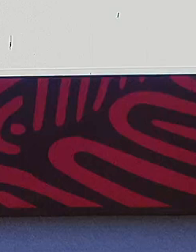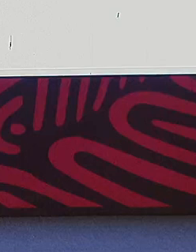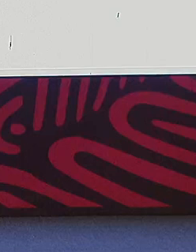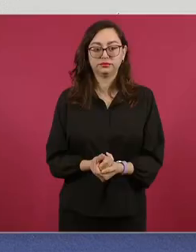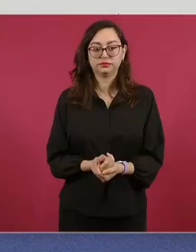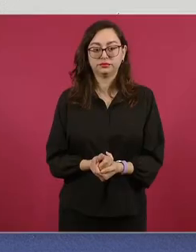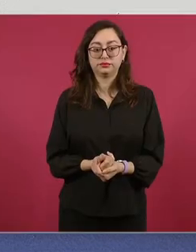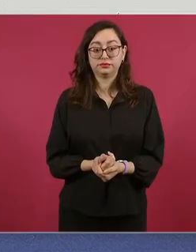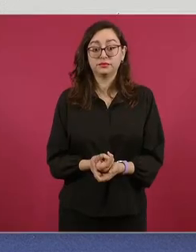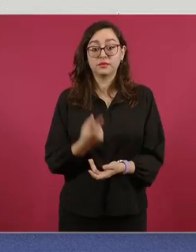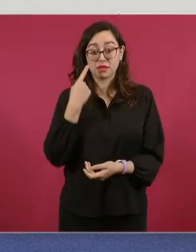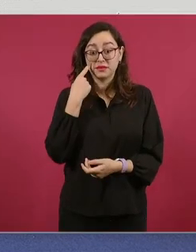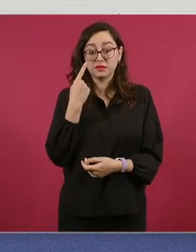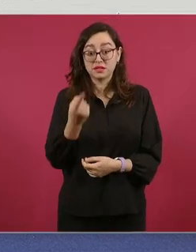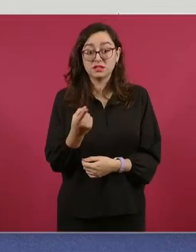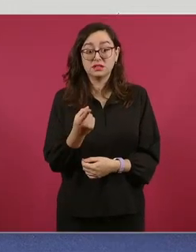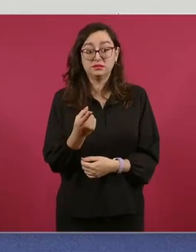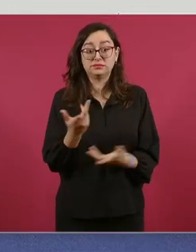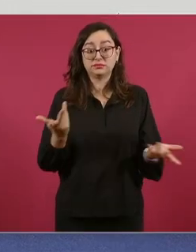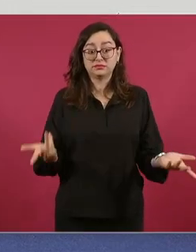de su poder de compra.